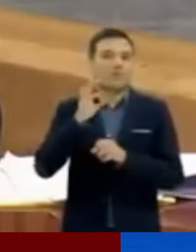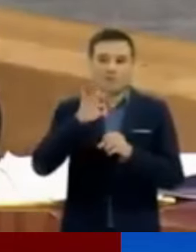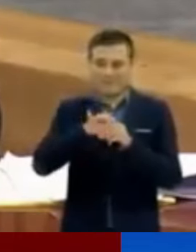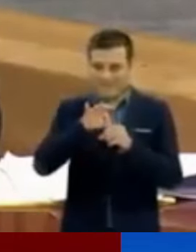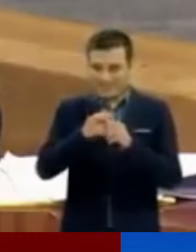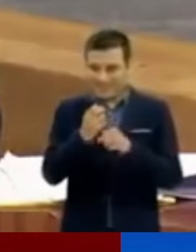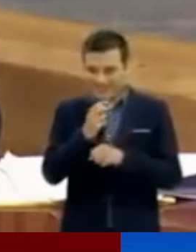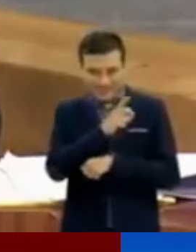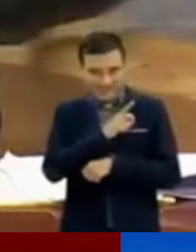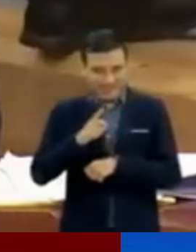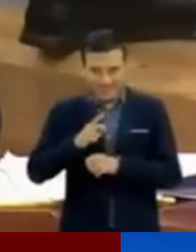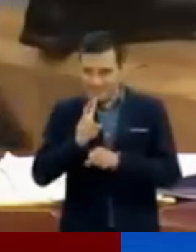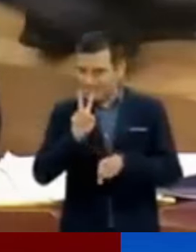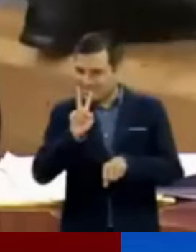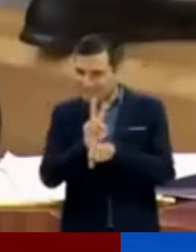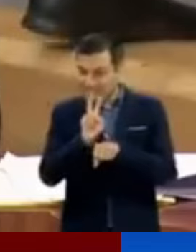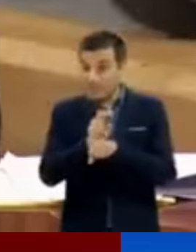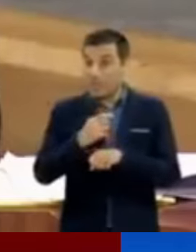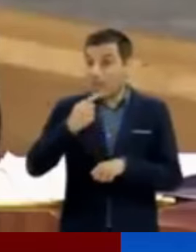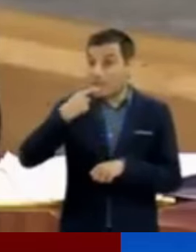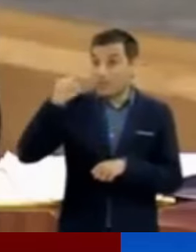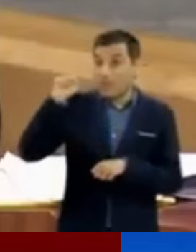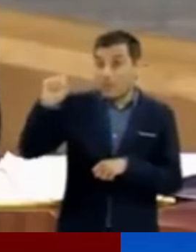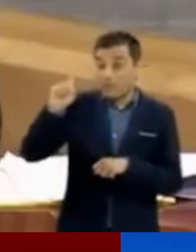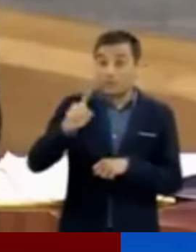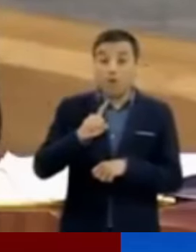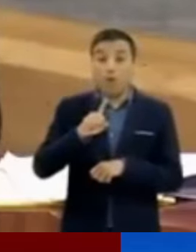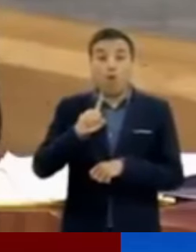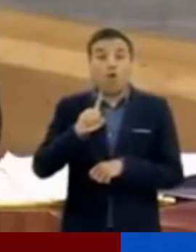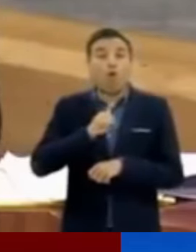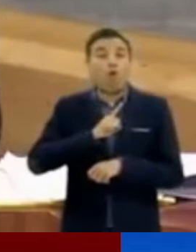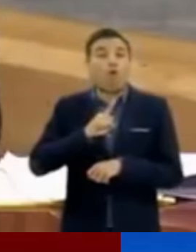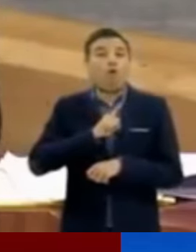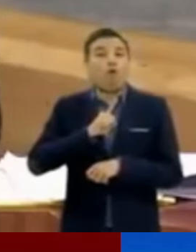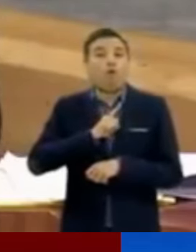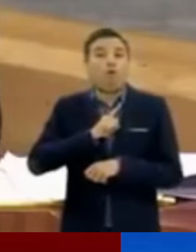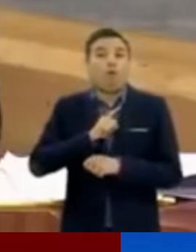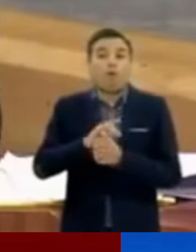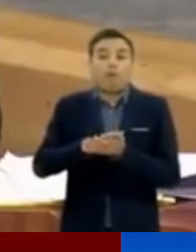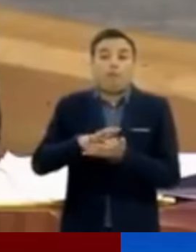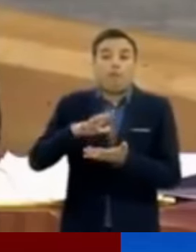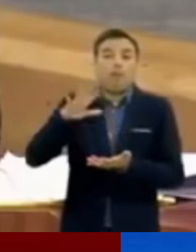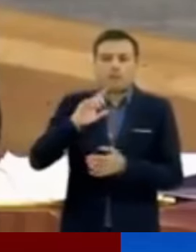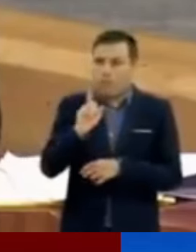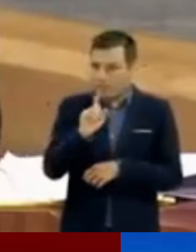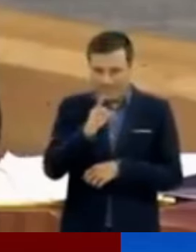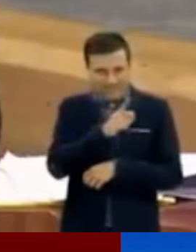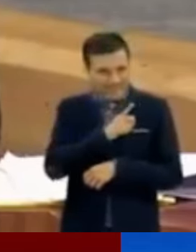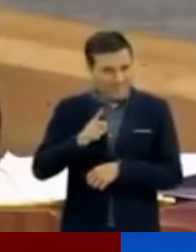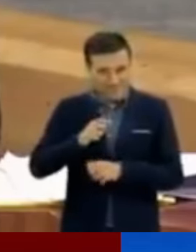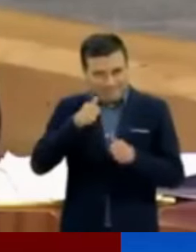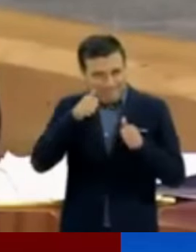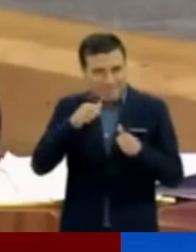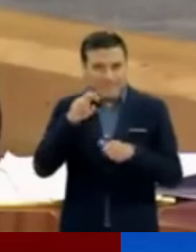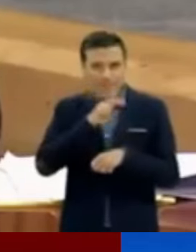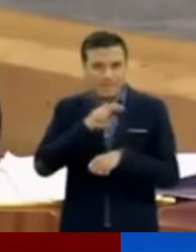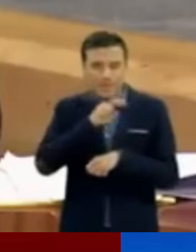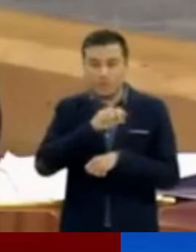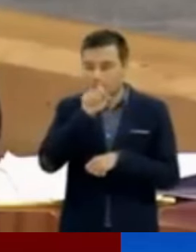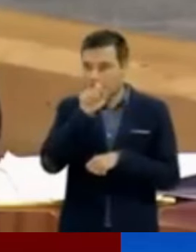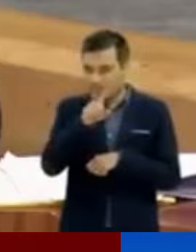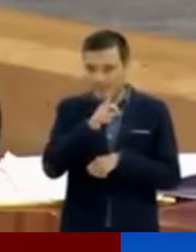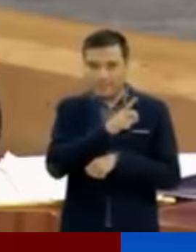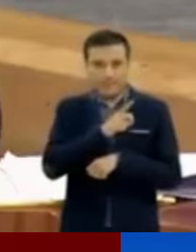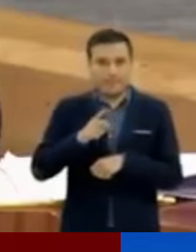las denuncias no se queden en el limbo, no se queden ahí, que la respuesta sea rápida, efectiva. También proponemos que haya